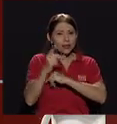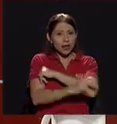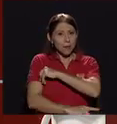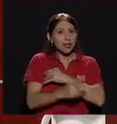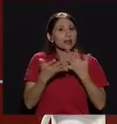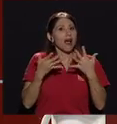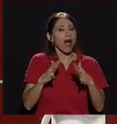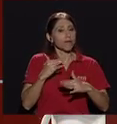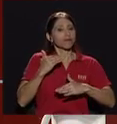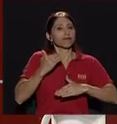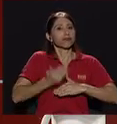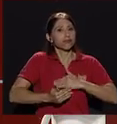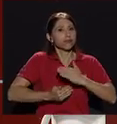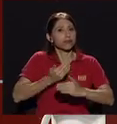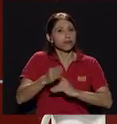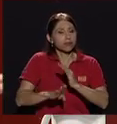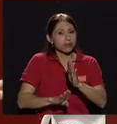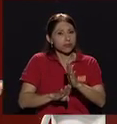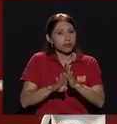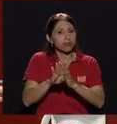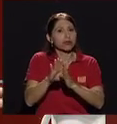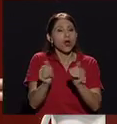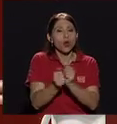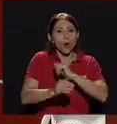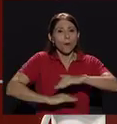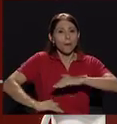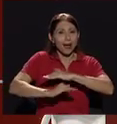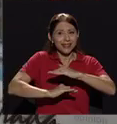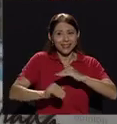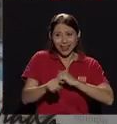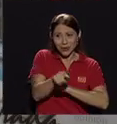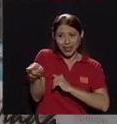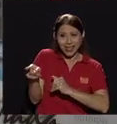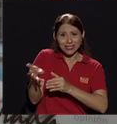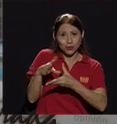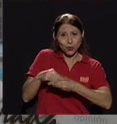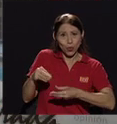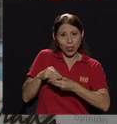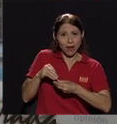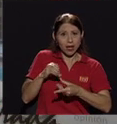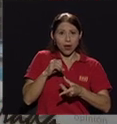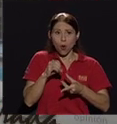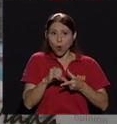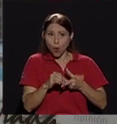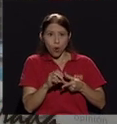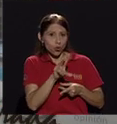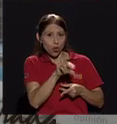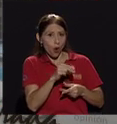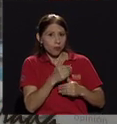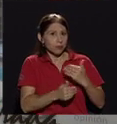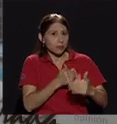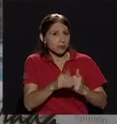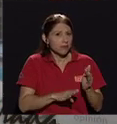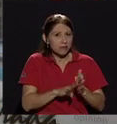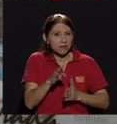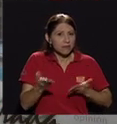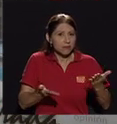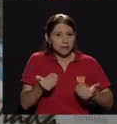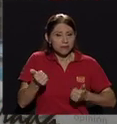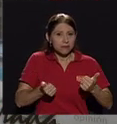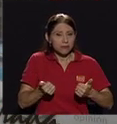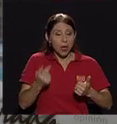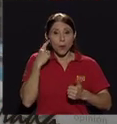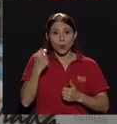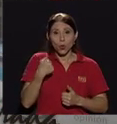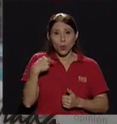en el país ha evolucionado con base en estas historias que nos contaban ellas o no, ¿verdad? Porque si uno se pone a